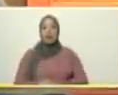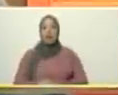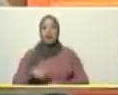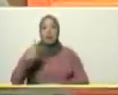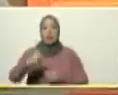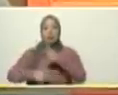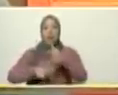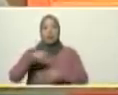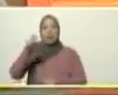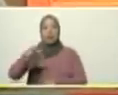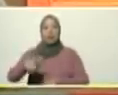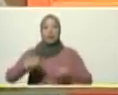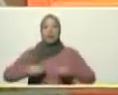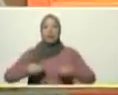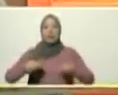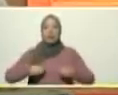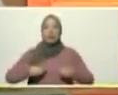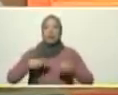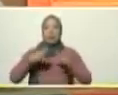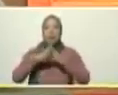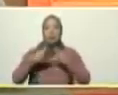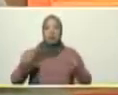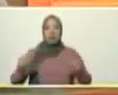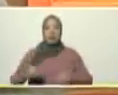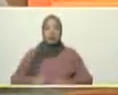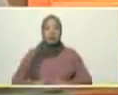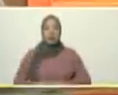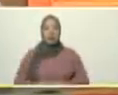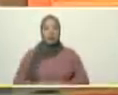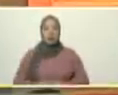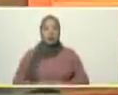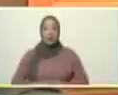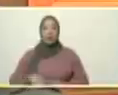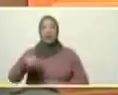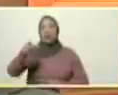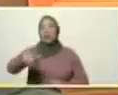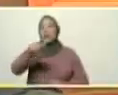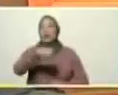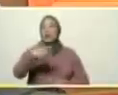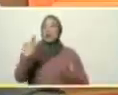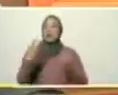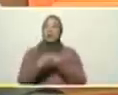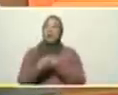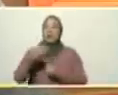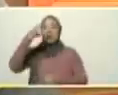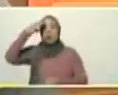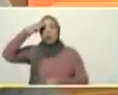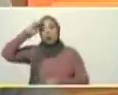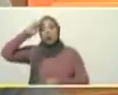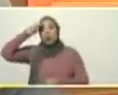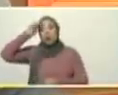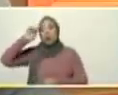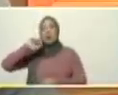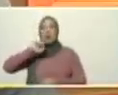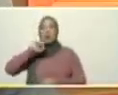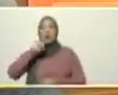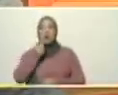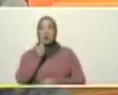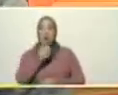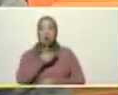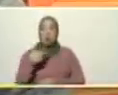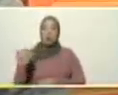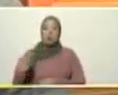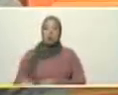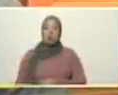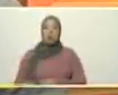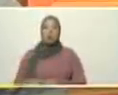indignación fabricadas contra Venezuela, contra Nicaragua, contra Cuba, contra Rusia o contra quien